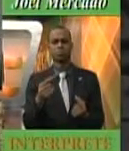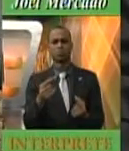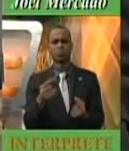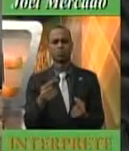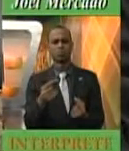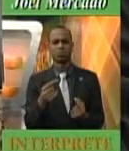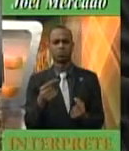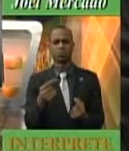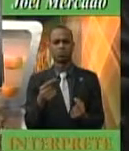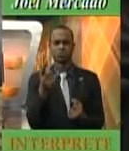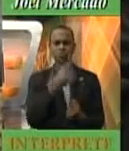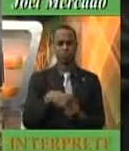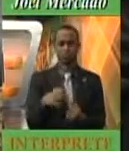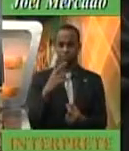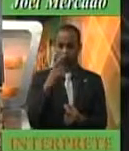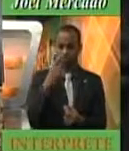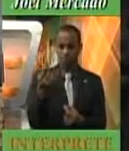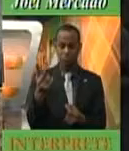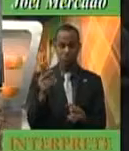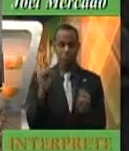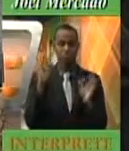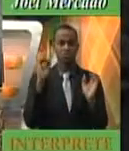gran medida visibilidad,